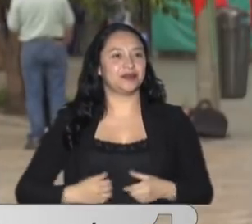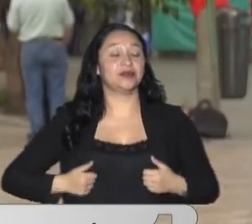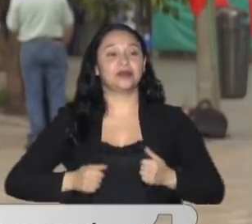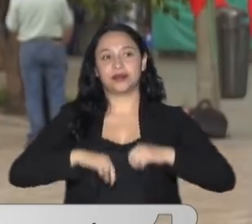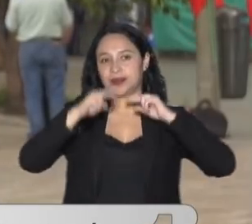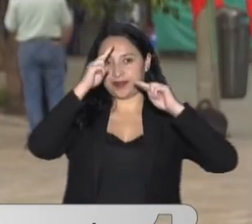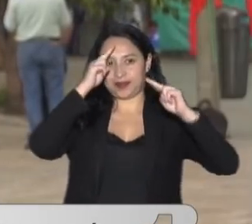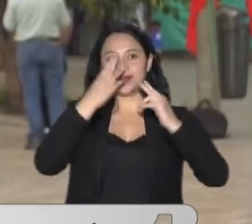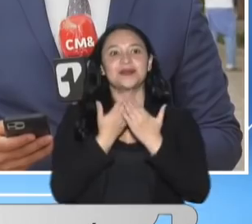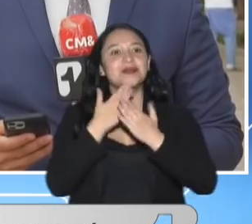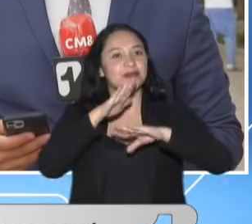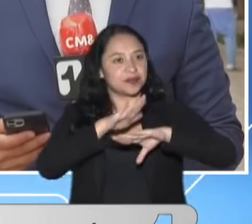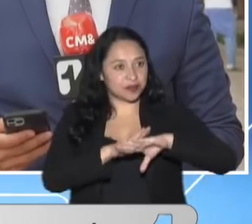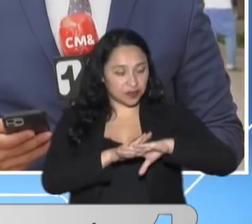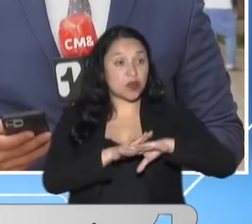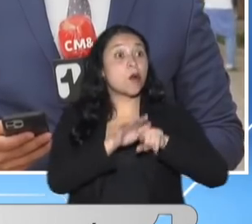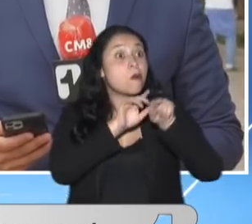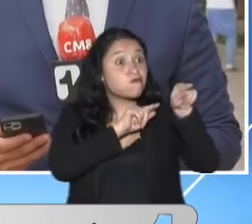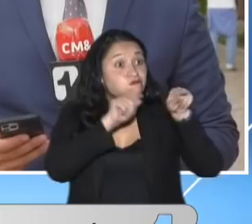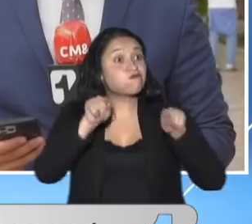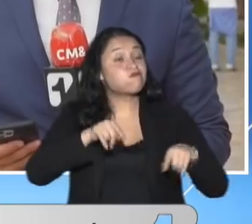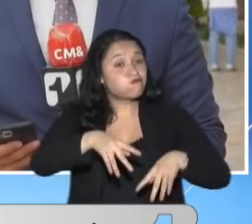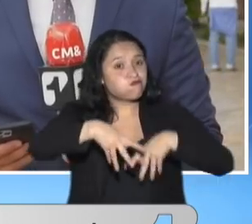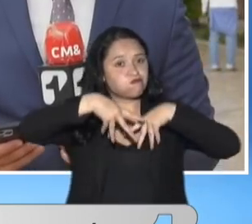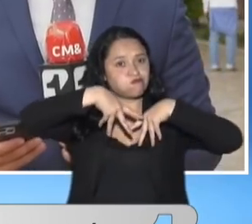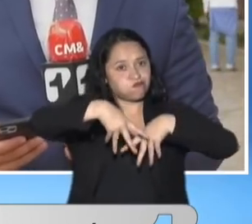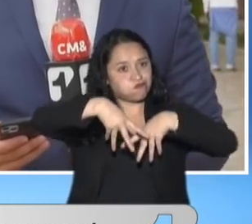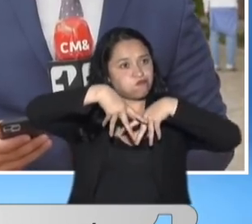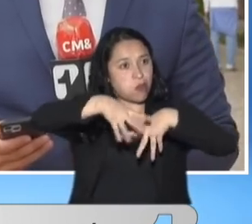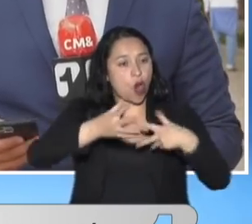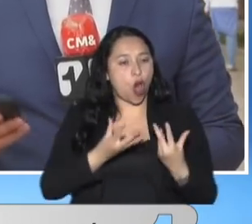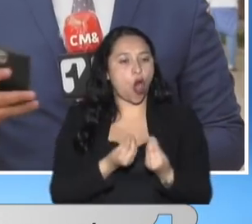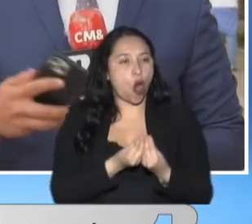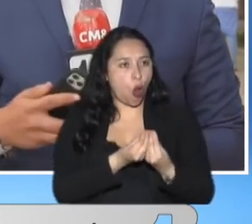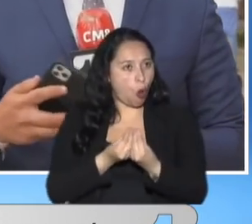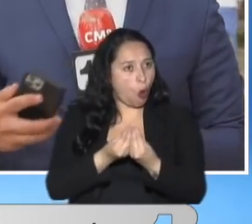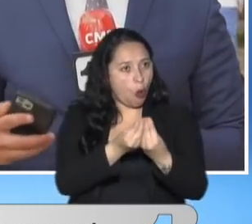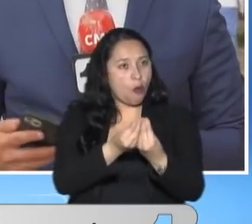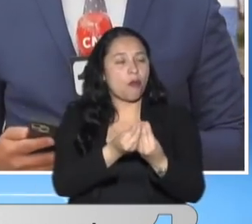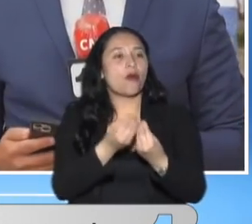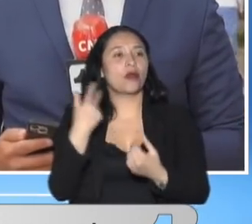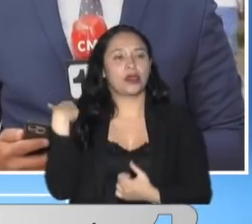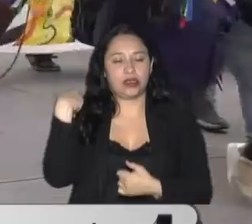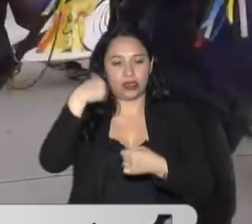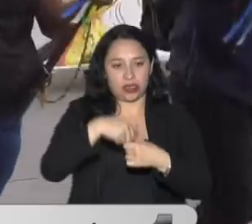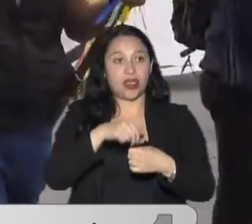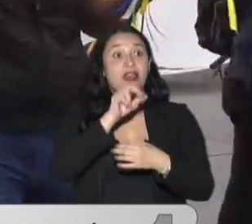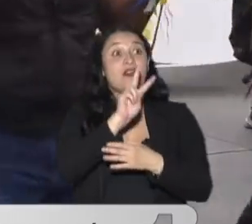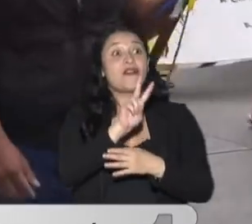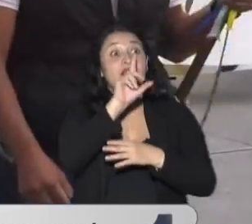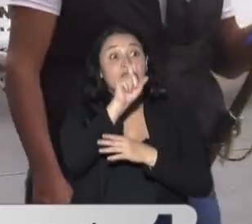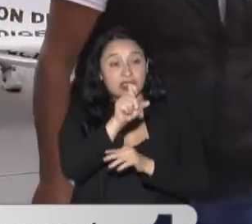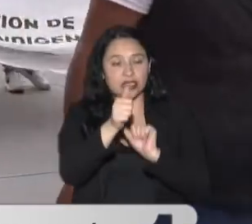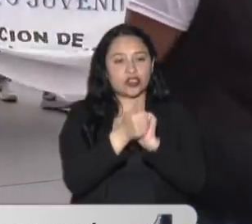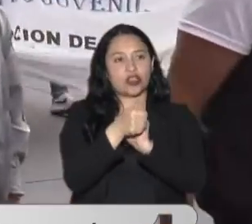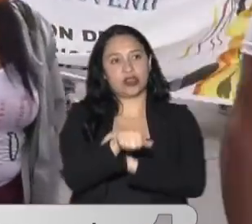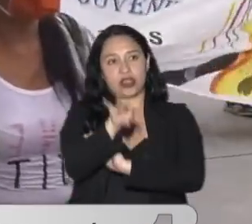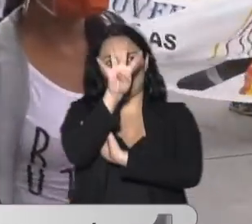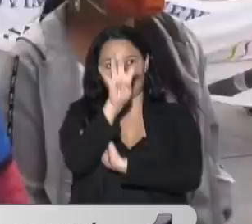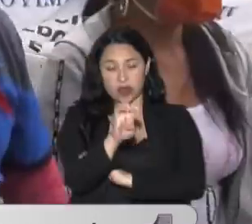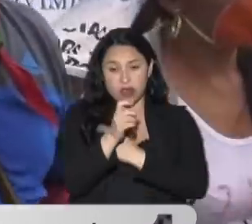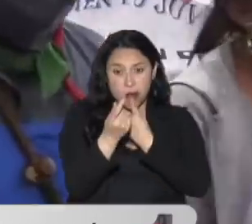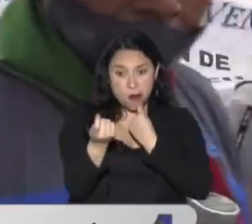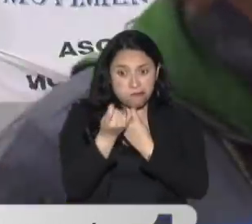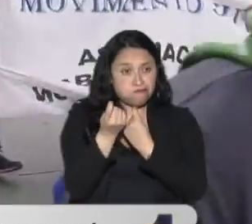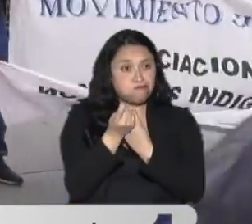Hola Luisa y televidentes, a esta hora avanza la marcha de la minga indígena por la calle 26 con calle 19, muy cerca